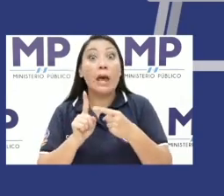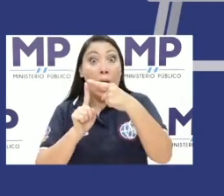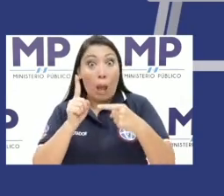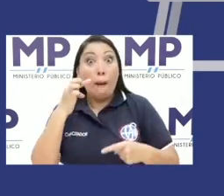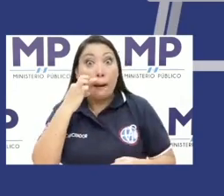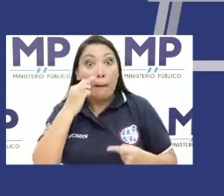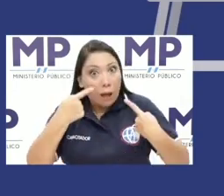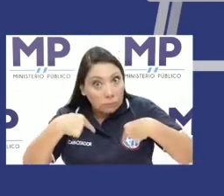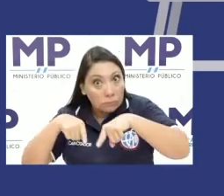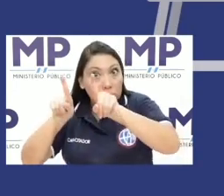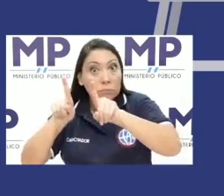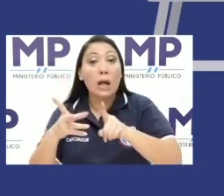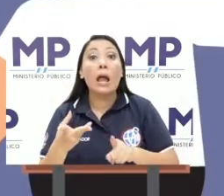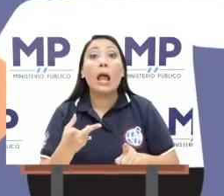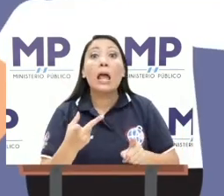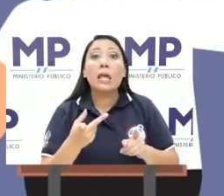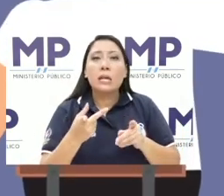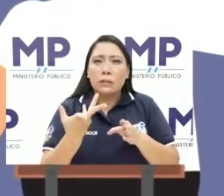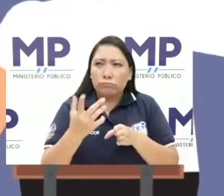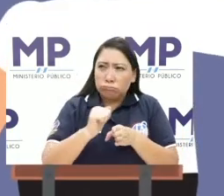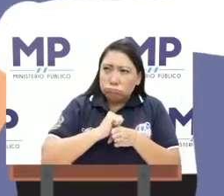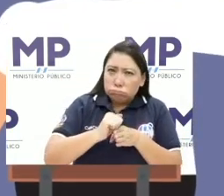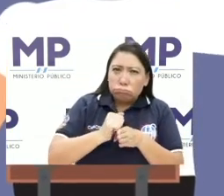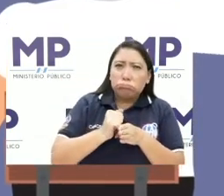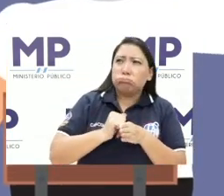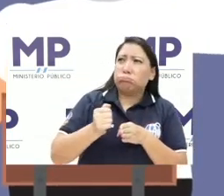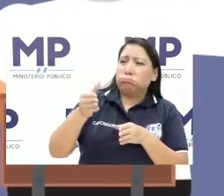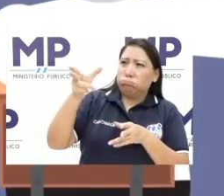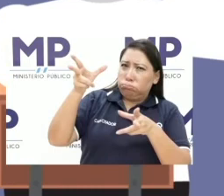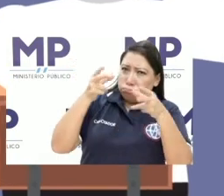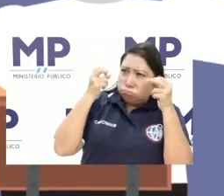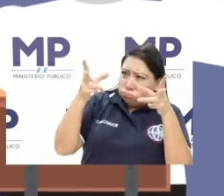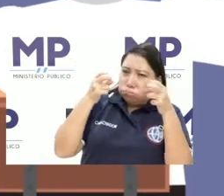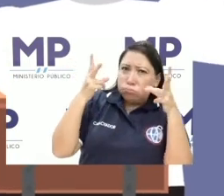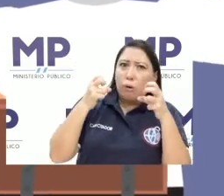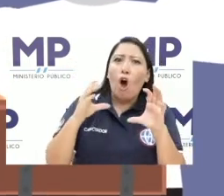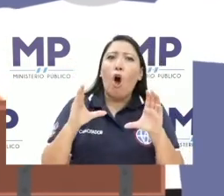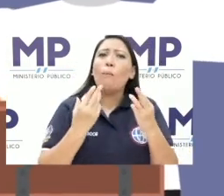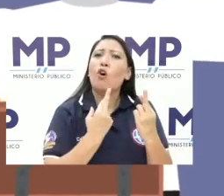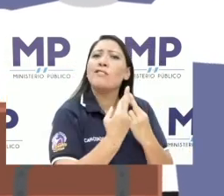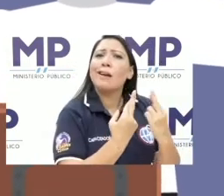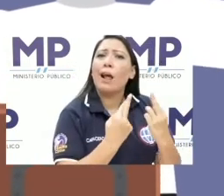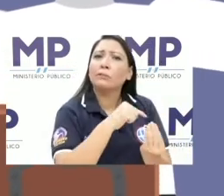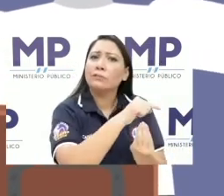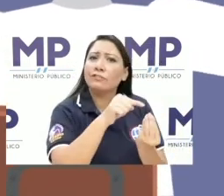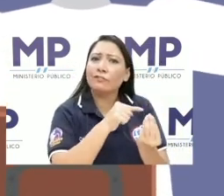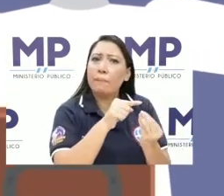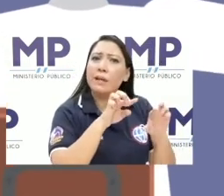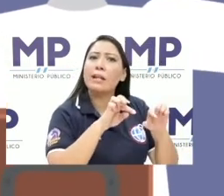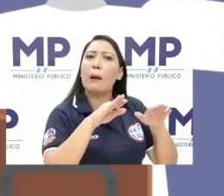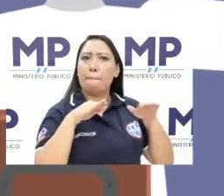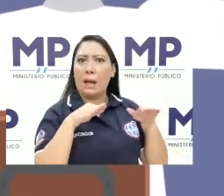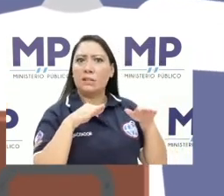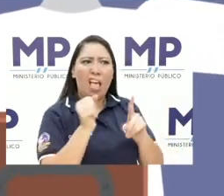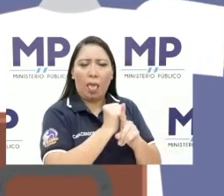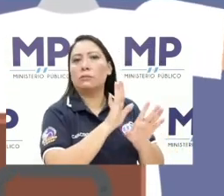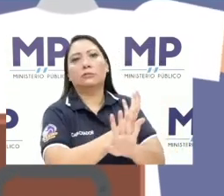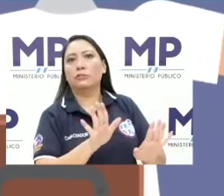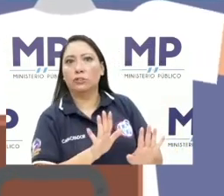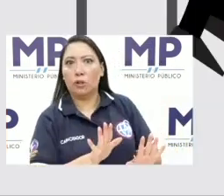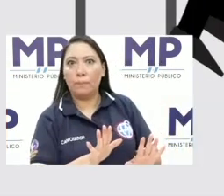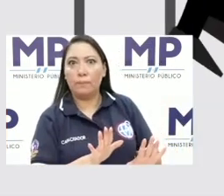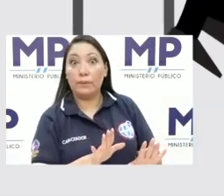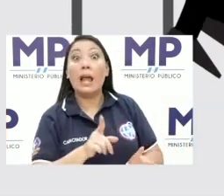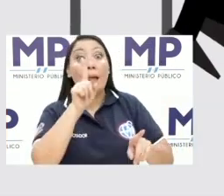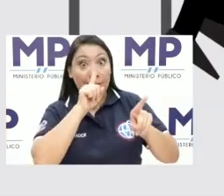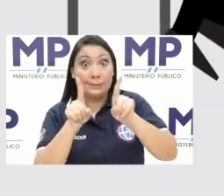Fernando, shutorip kukwokah rech nohipal, shukuhe shpeptihonem rech nantat. Shreta mahrik amau ib kuk rralishik